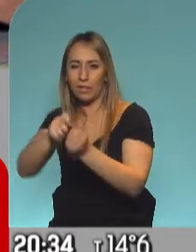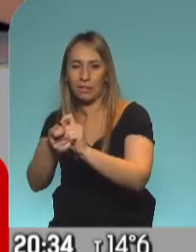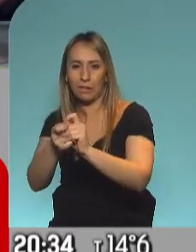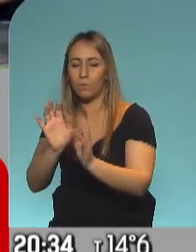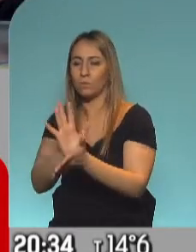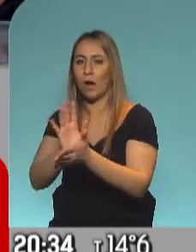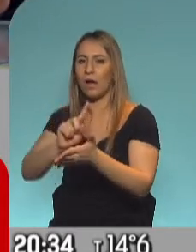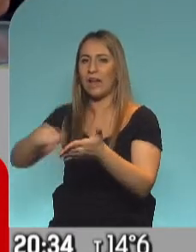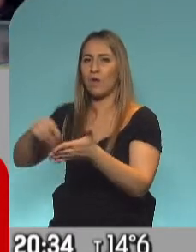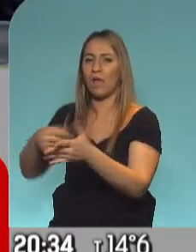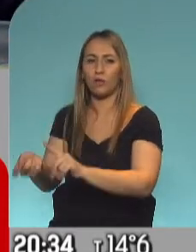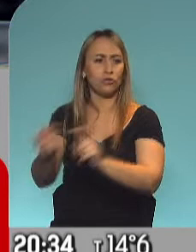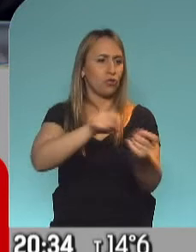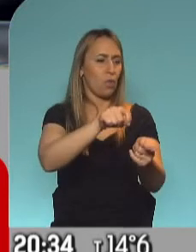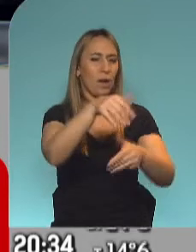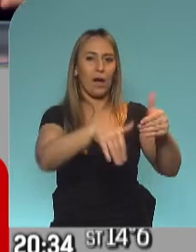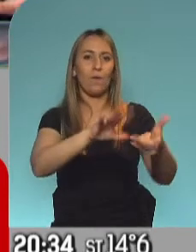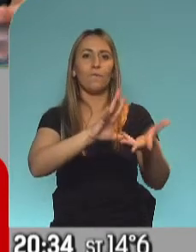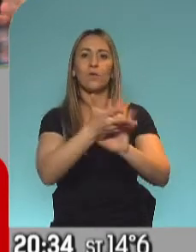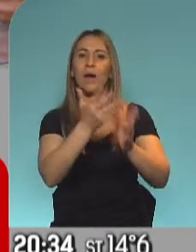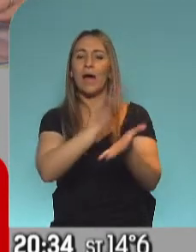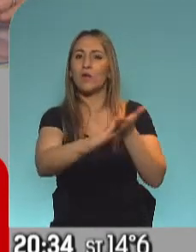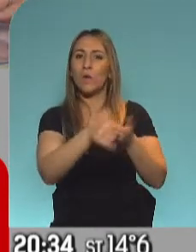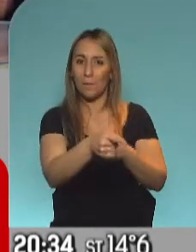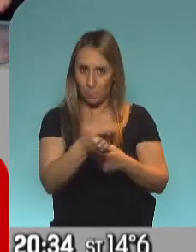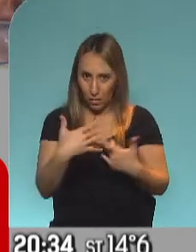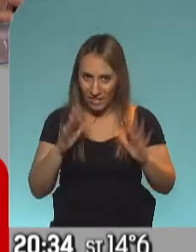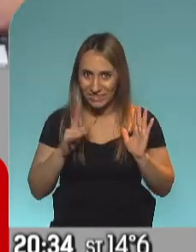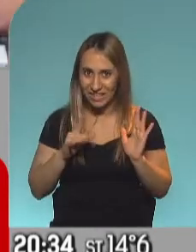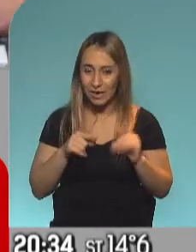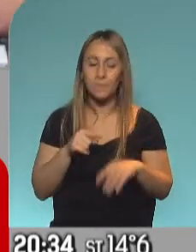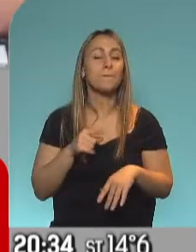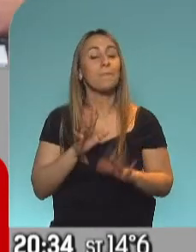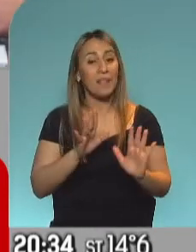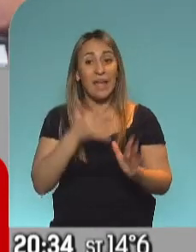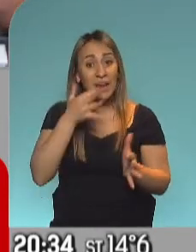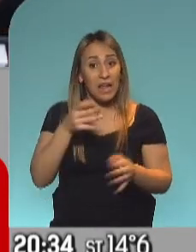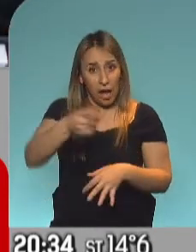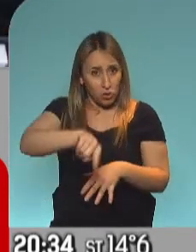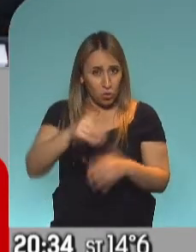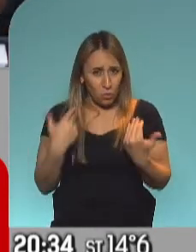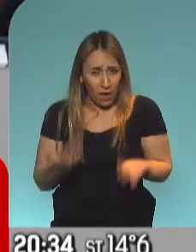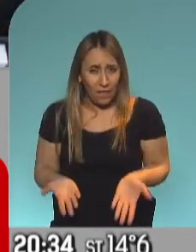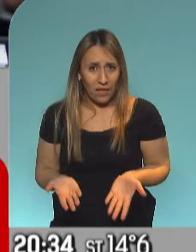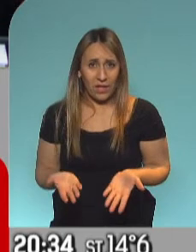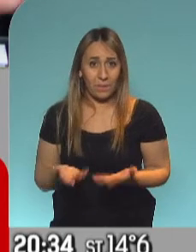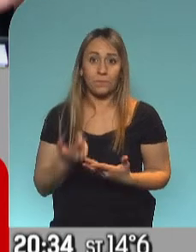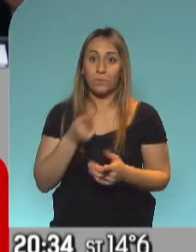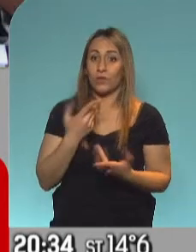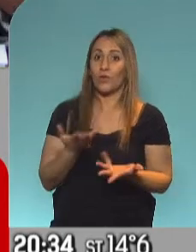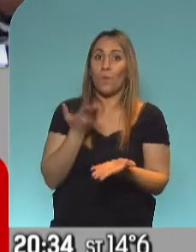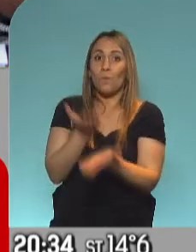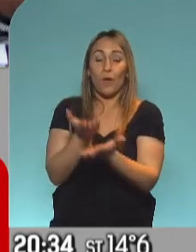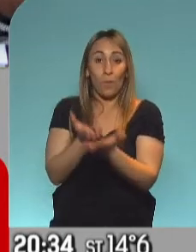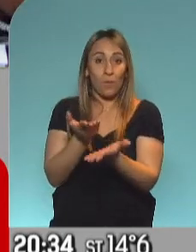votar, estando tan cerca ya de las elecciones y con este contexto de pandemia? Sí, en verdad ellos cuentan con el recurso. De hecho, esa es la propuesta que están